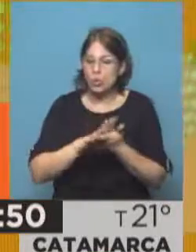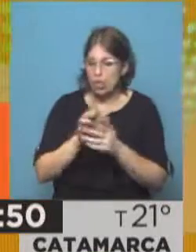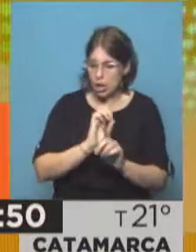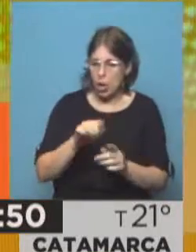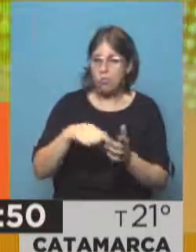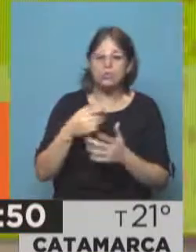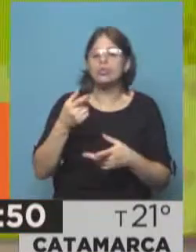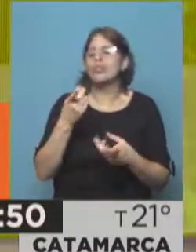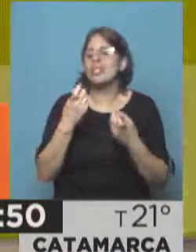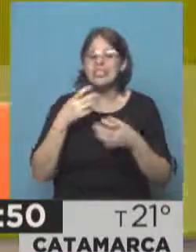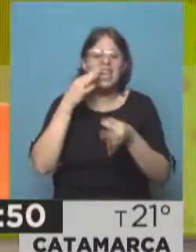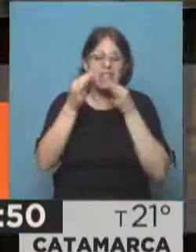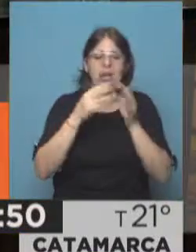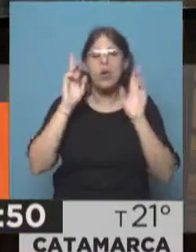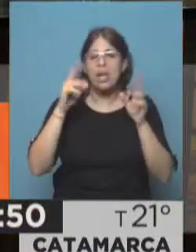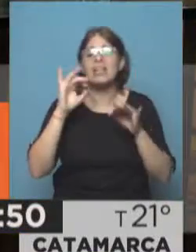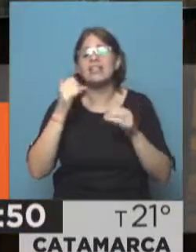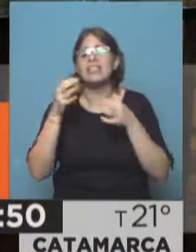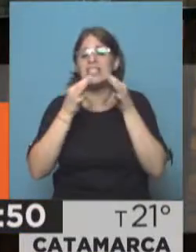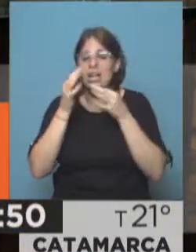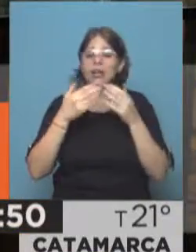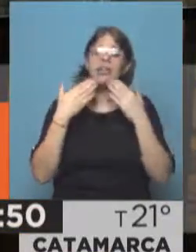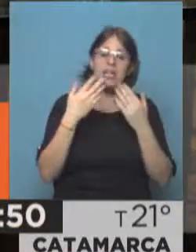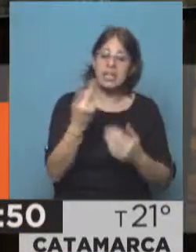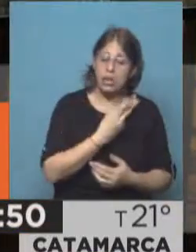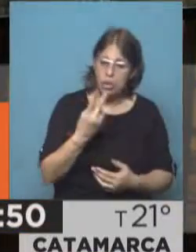ojalá que llegue el diálogo. Muchas gracias, Fabián. No, muchas gracias. Muchas gracias,